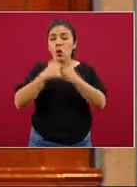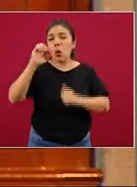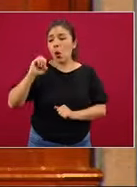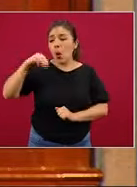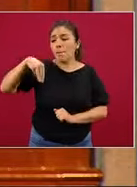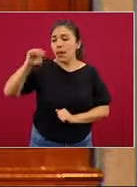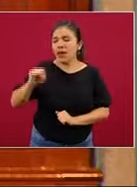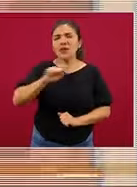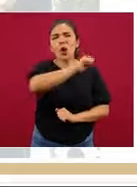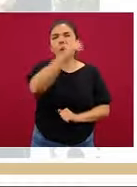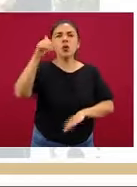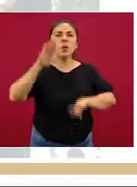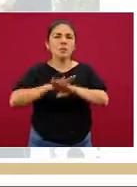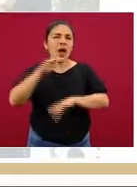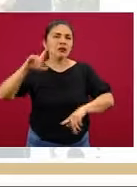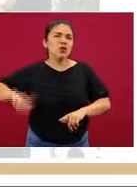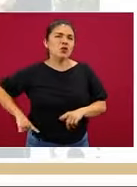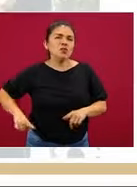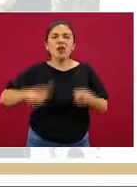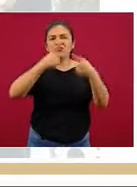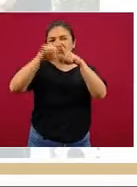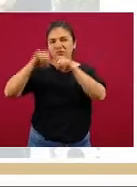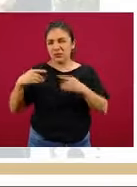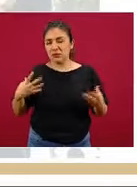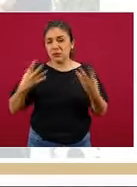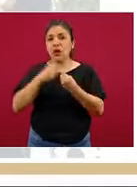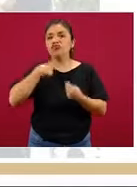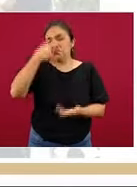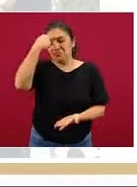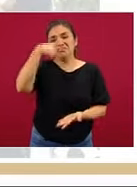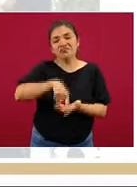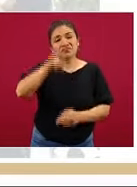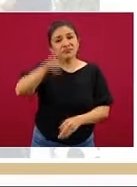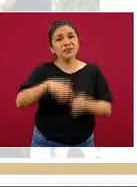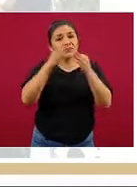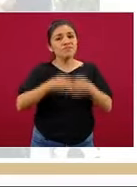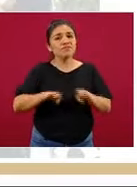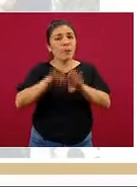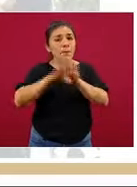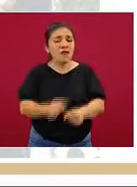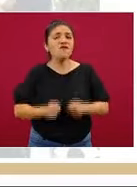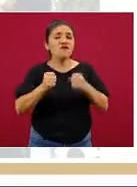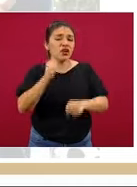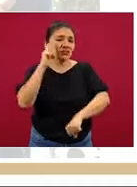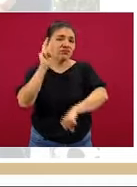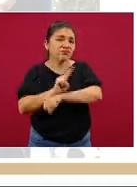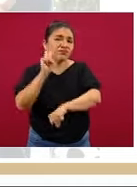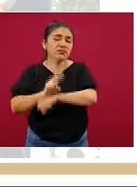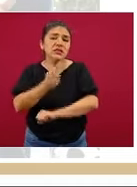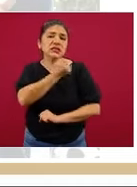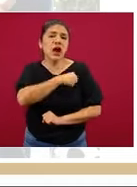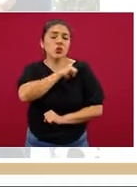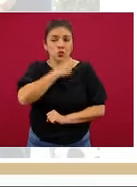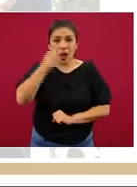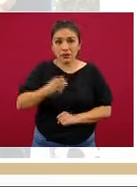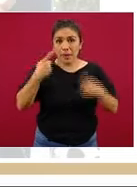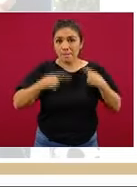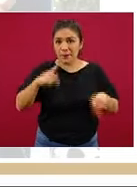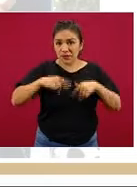Salud y de otras instancias no gubernamentales, creemos firmemente que es importante fortalecer la vigilancia sanitaria en esta